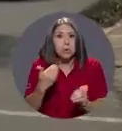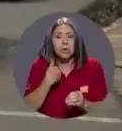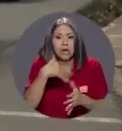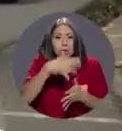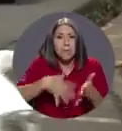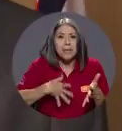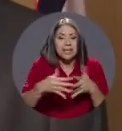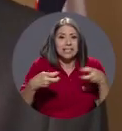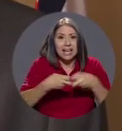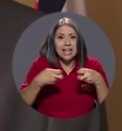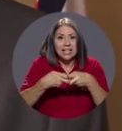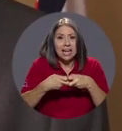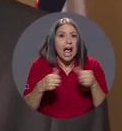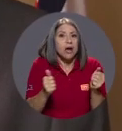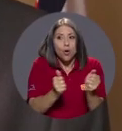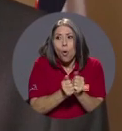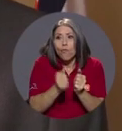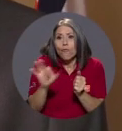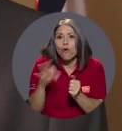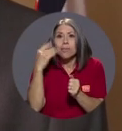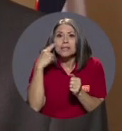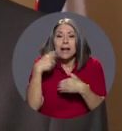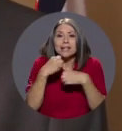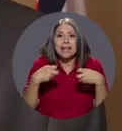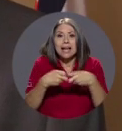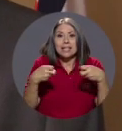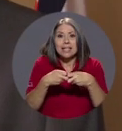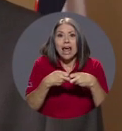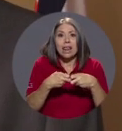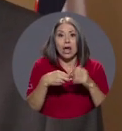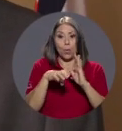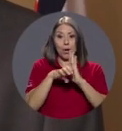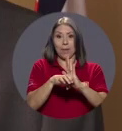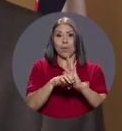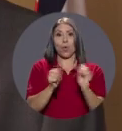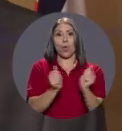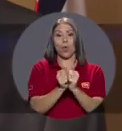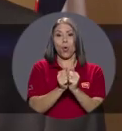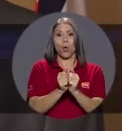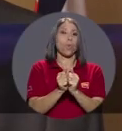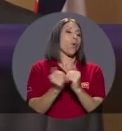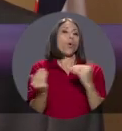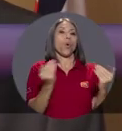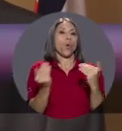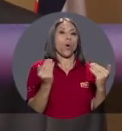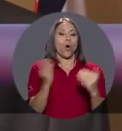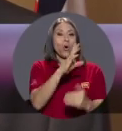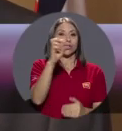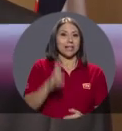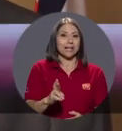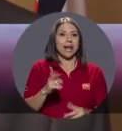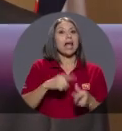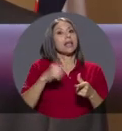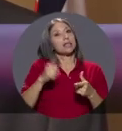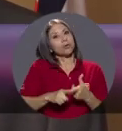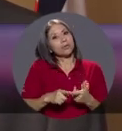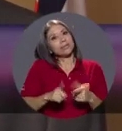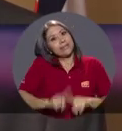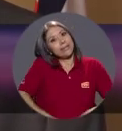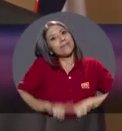renovables como tiene Costa Rica, ¿verdad? Entonces hace mucho sentido el mover un transporte de combustibles